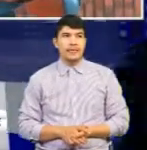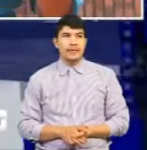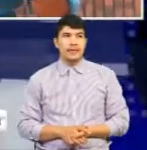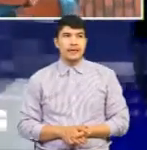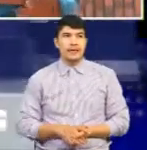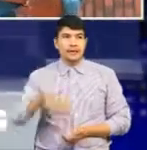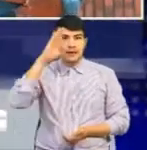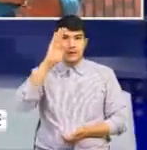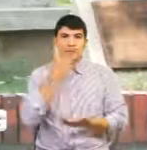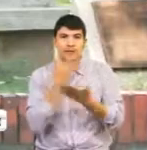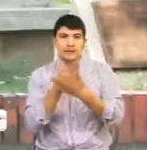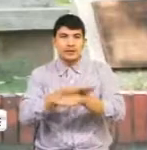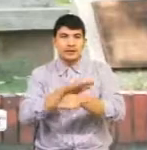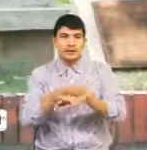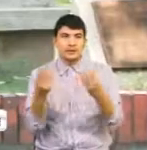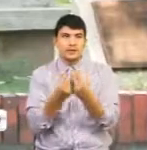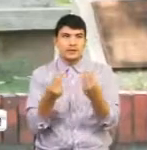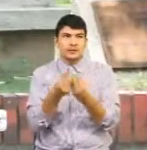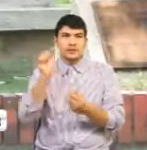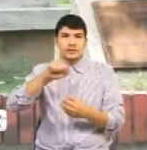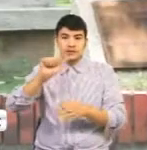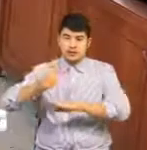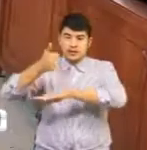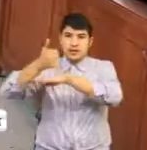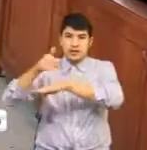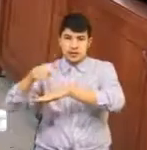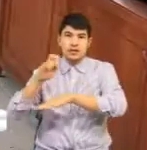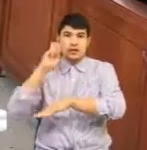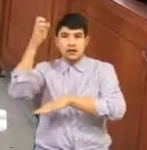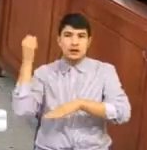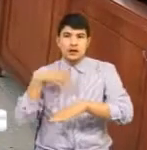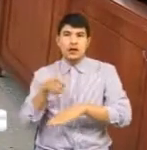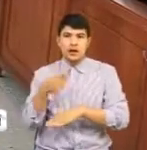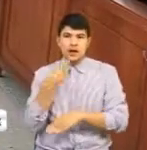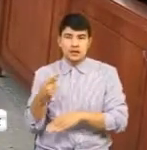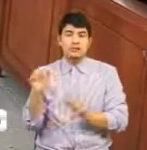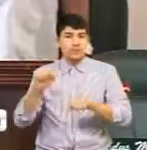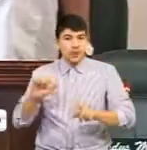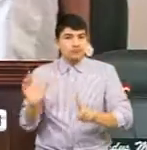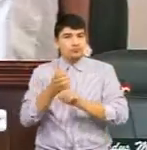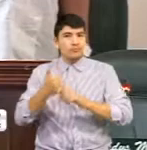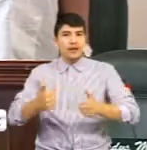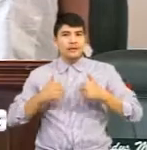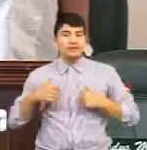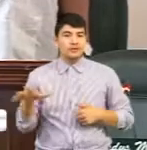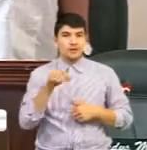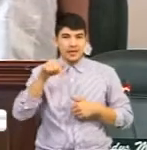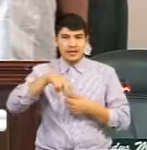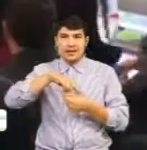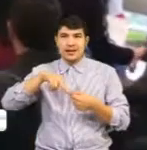hola muy buenas tardes compañeros y televidentes pues la dirigencia nortesantandereana ha dicho que este es un logro de todos aquí en la región